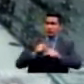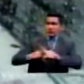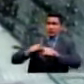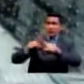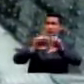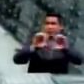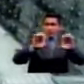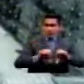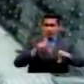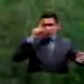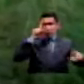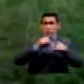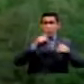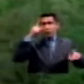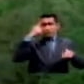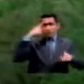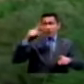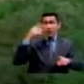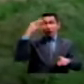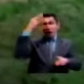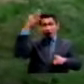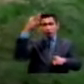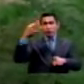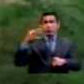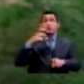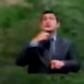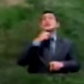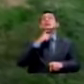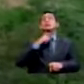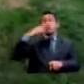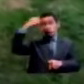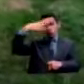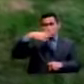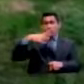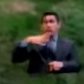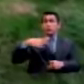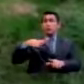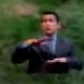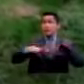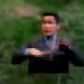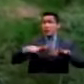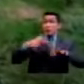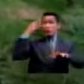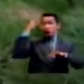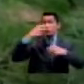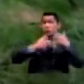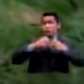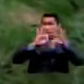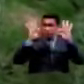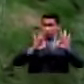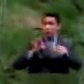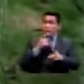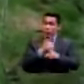energía para evitar de esta forma los efectos que puede producir el estiaje. Además, dispone al Ministerio